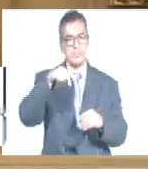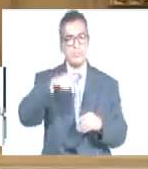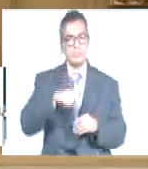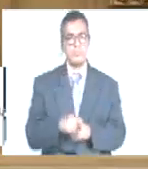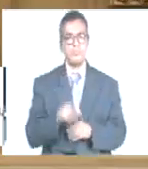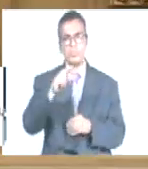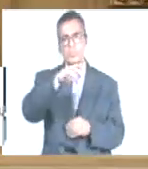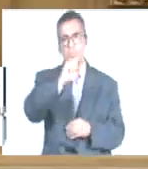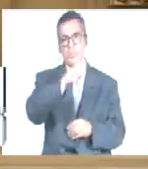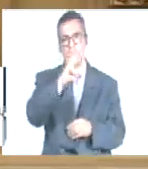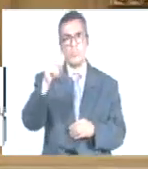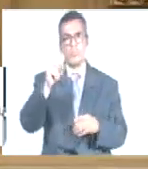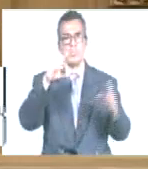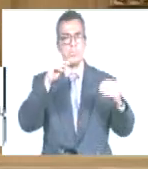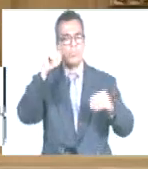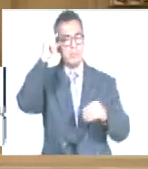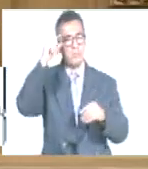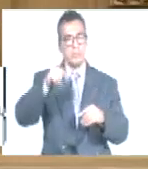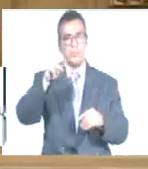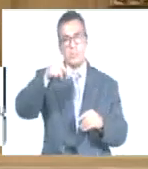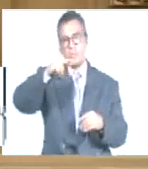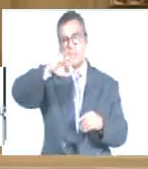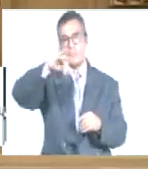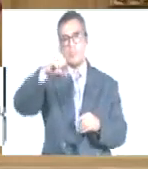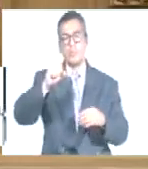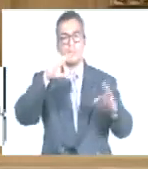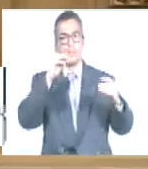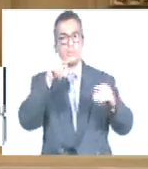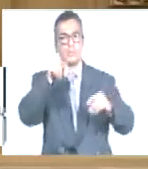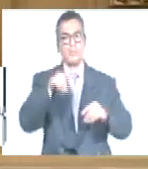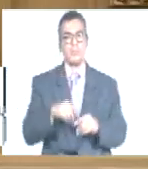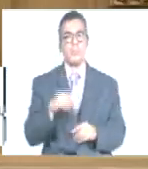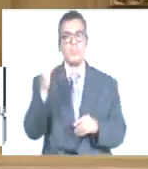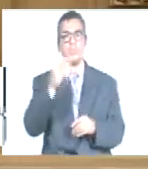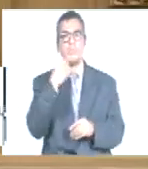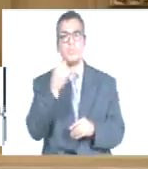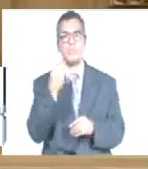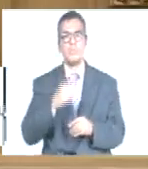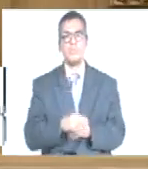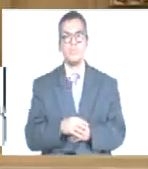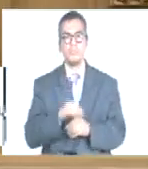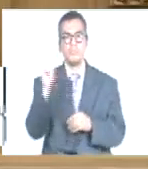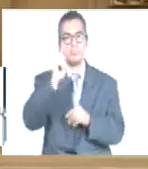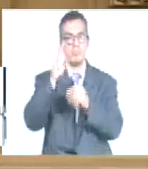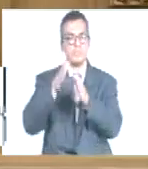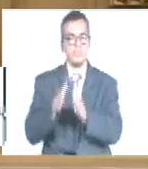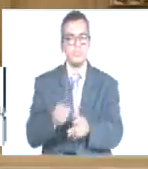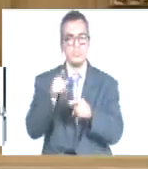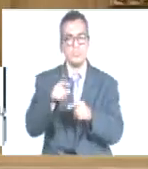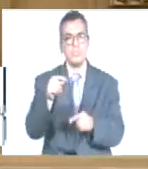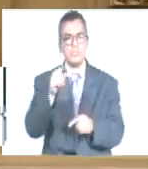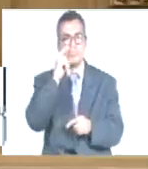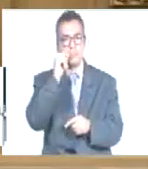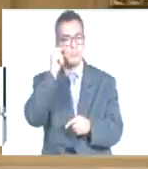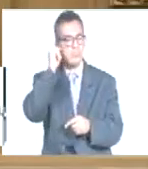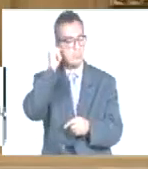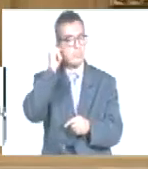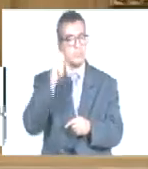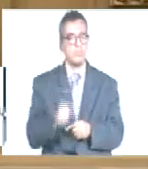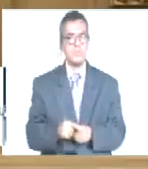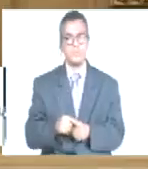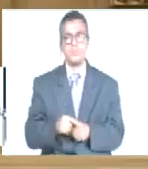a Robert, hablarle hoy a María y hablarle hoy a los jóvenes venezolanos y venezolanas,